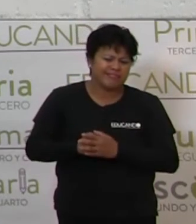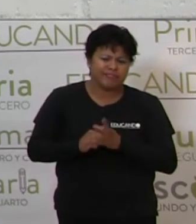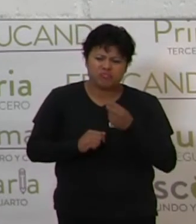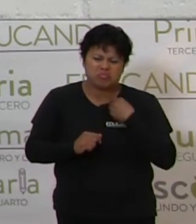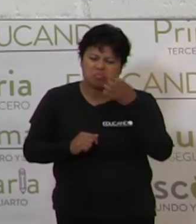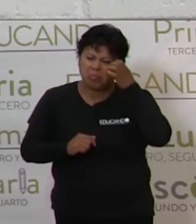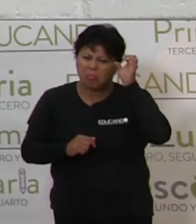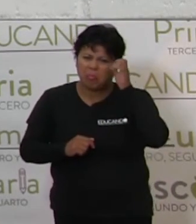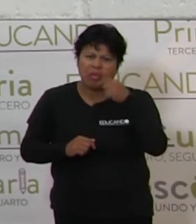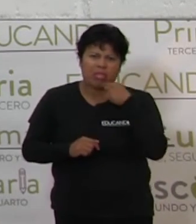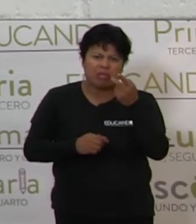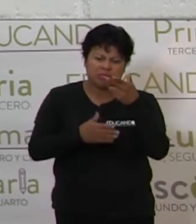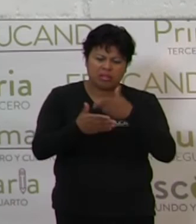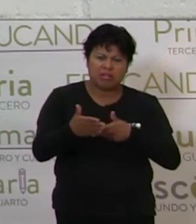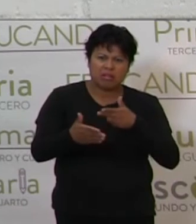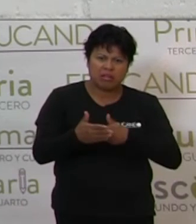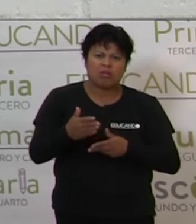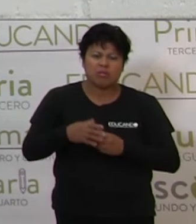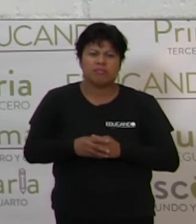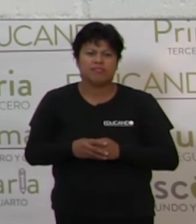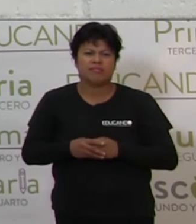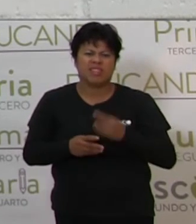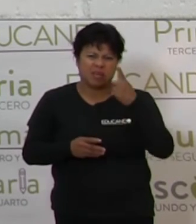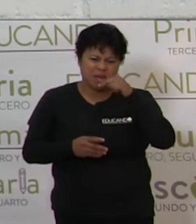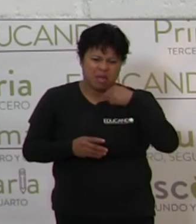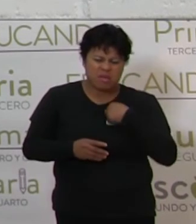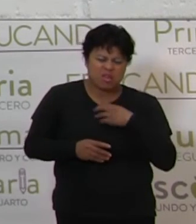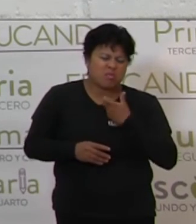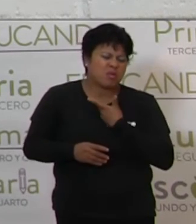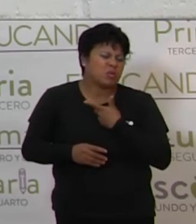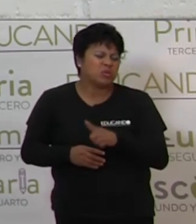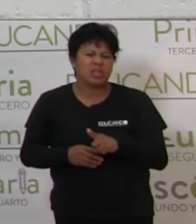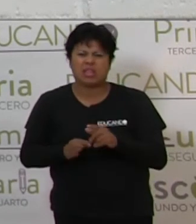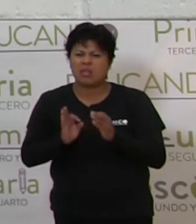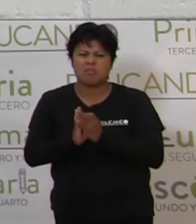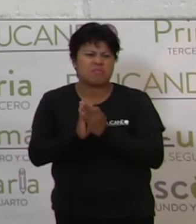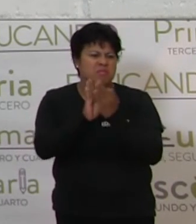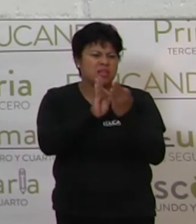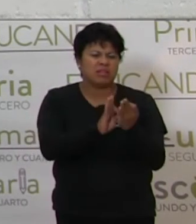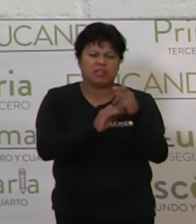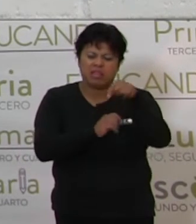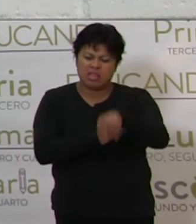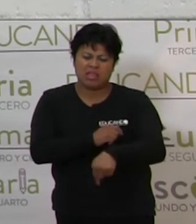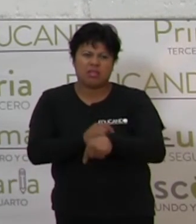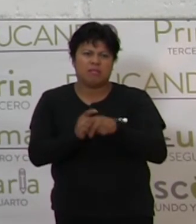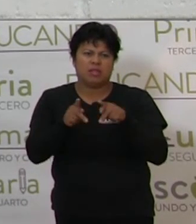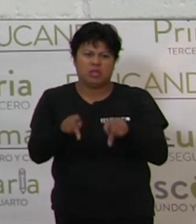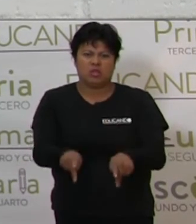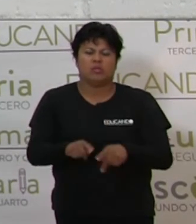Bien, no me extraña, dijo el herrero una noche. A mí no me gustaría nada vivir allí.